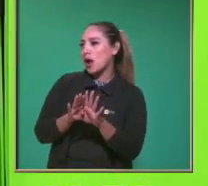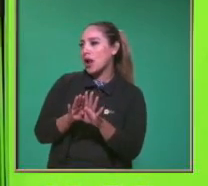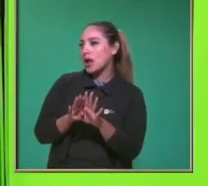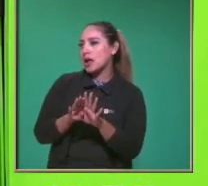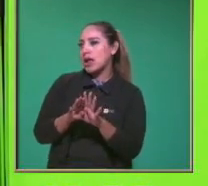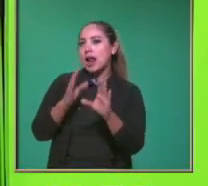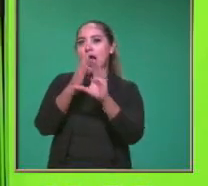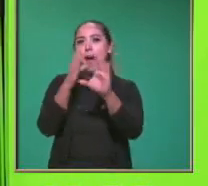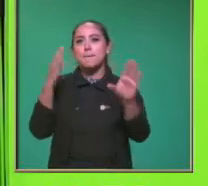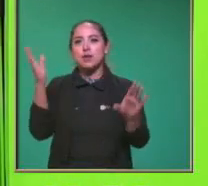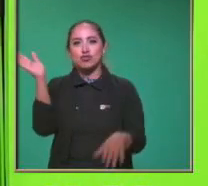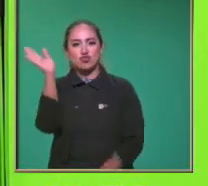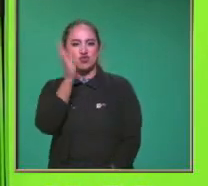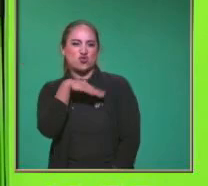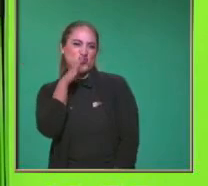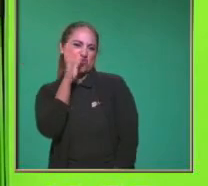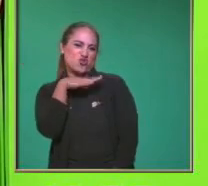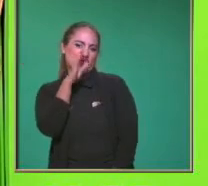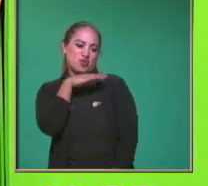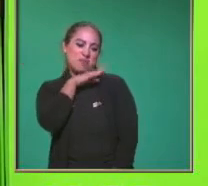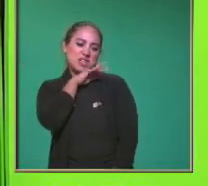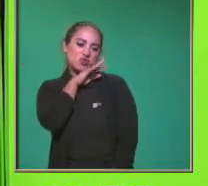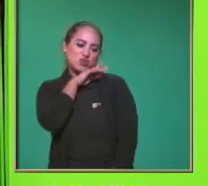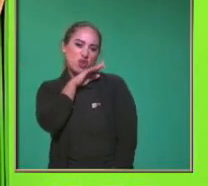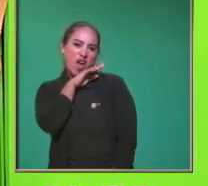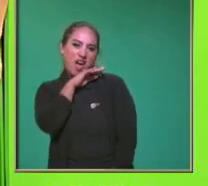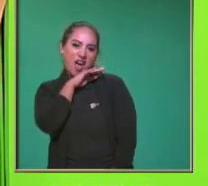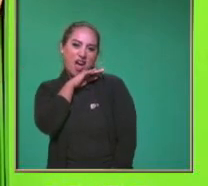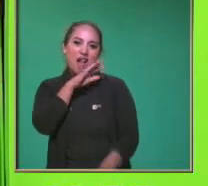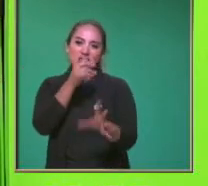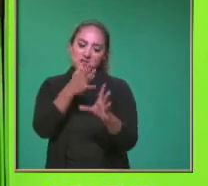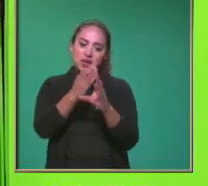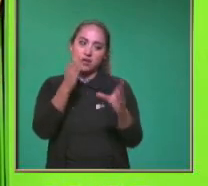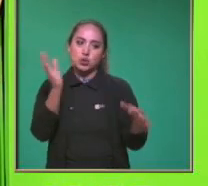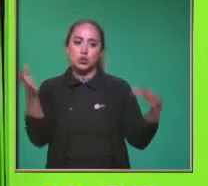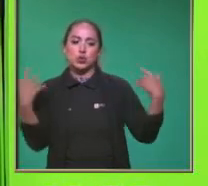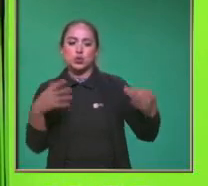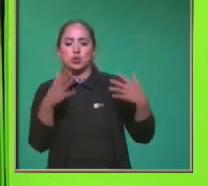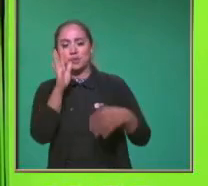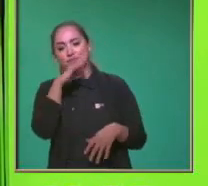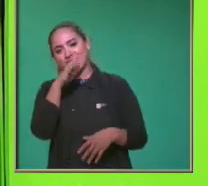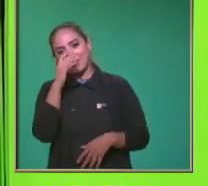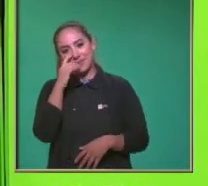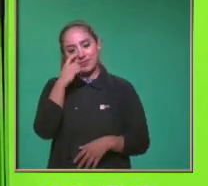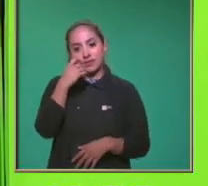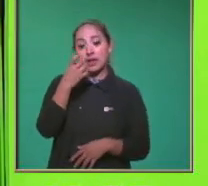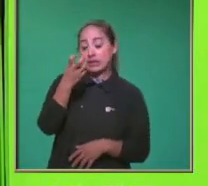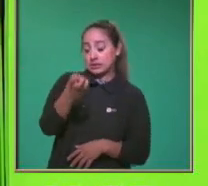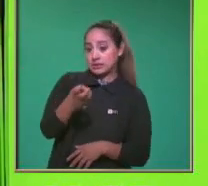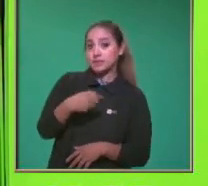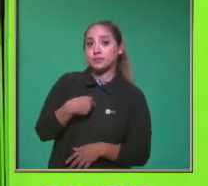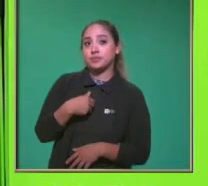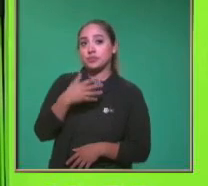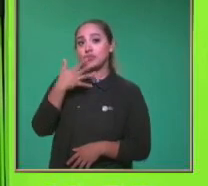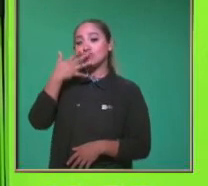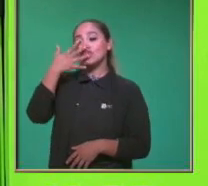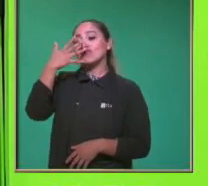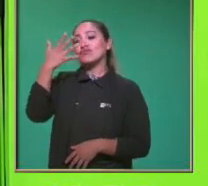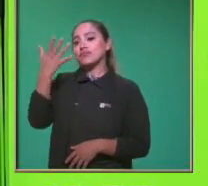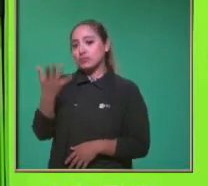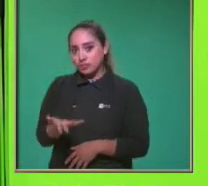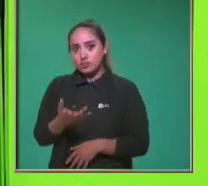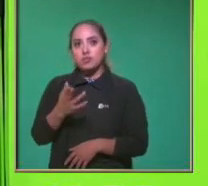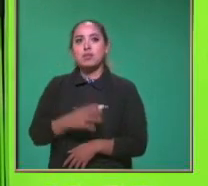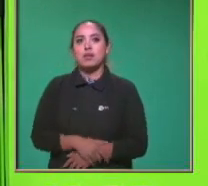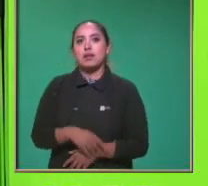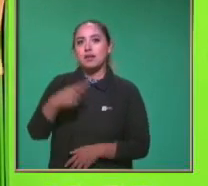basura, ay, pues también dices, ay, huele feo, ¿verdad? Todos los olores los detecta nuestra nariz. Nos tocamos